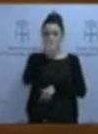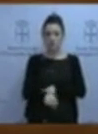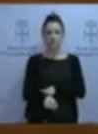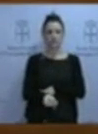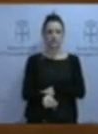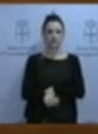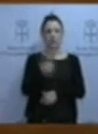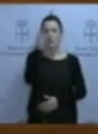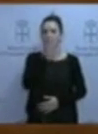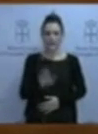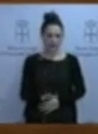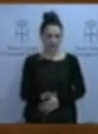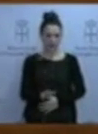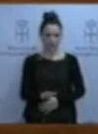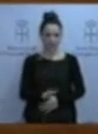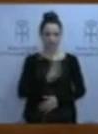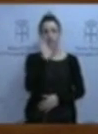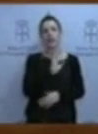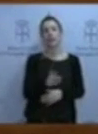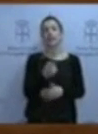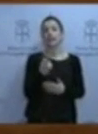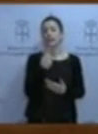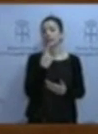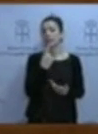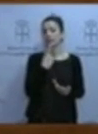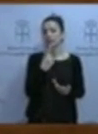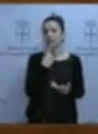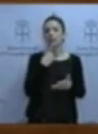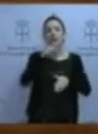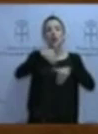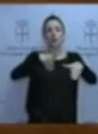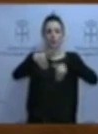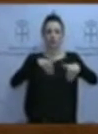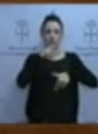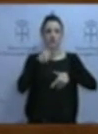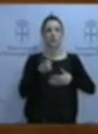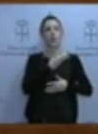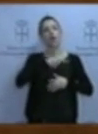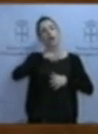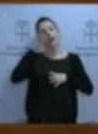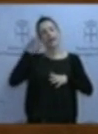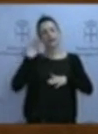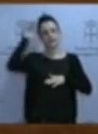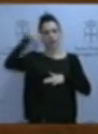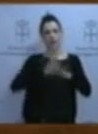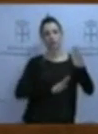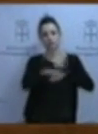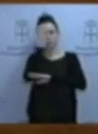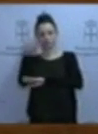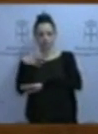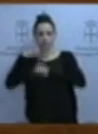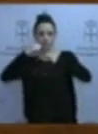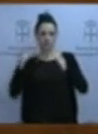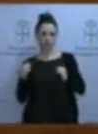parece que se descarta sacar convocatorias para estancias en el extranjero. En el presupuesto de